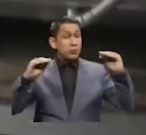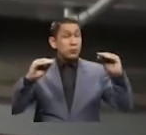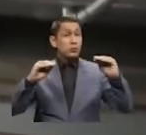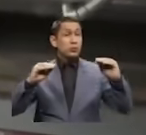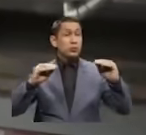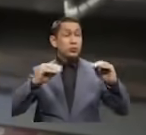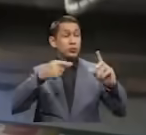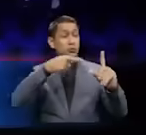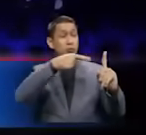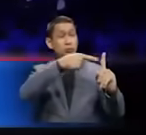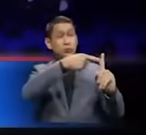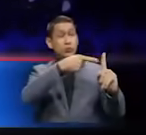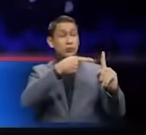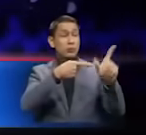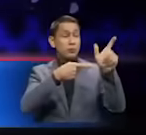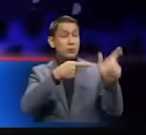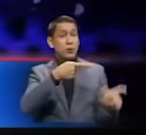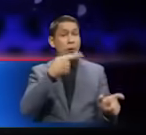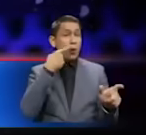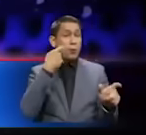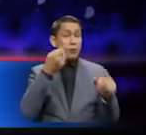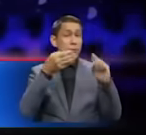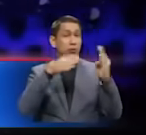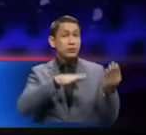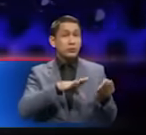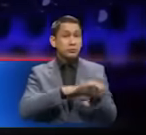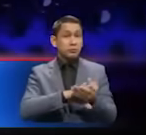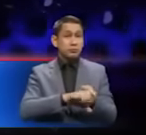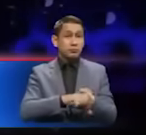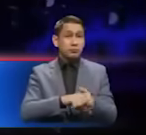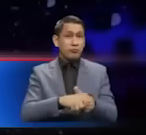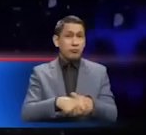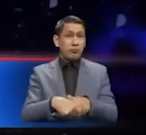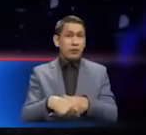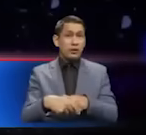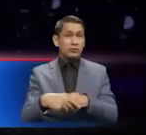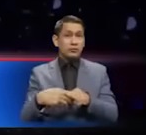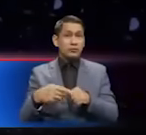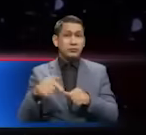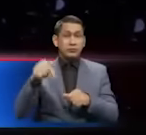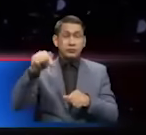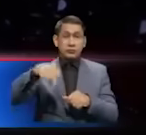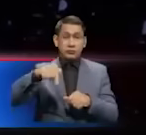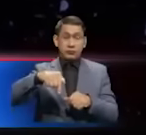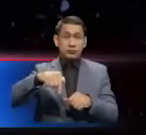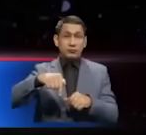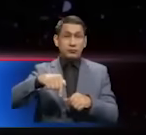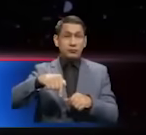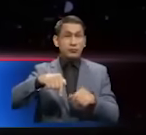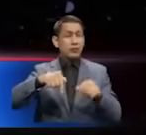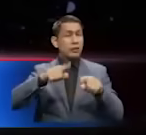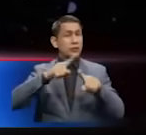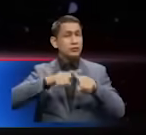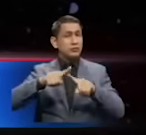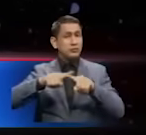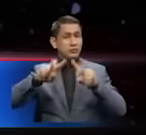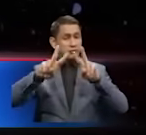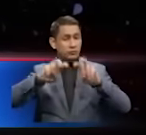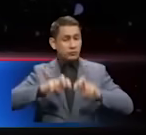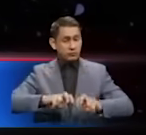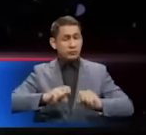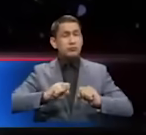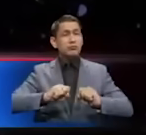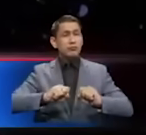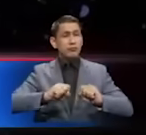que lo habían asesinado, nada más. A raíz de este ataque al estilo sicariato, aquí se realizaron en los alrededores varios allanamientos en viviendas